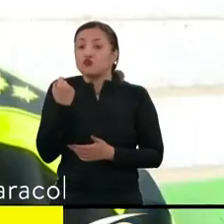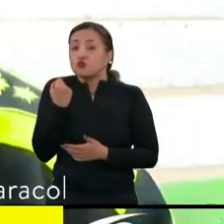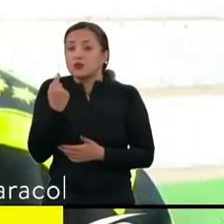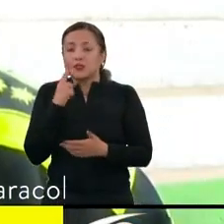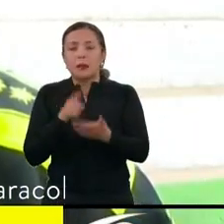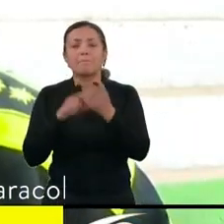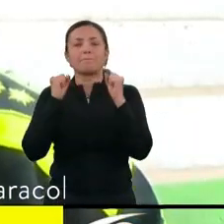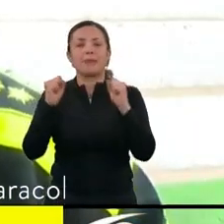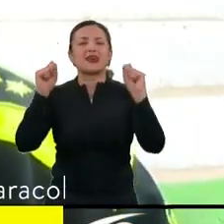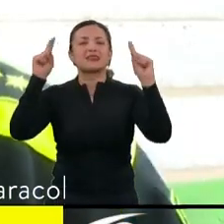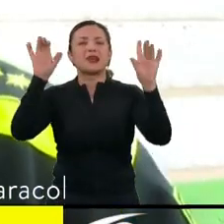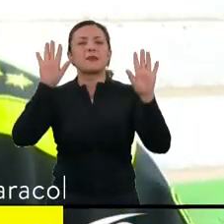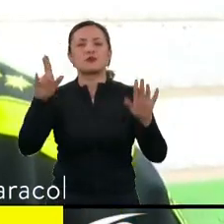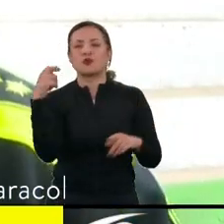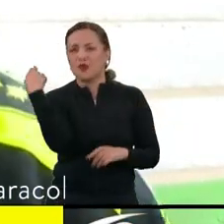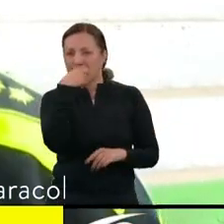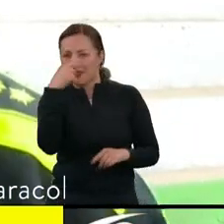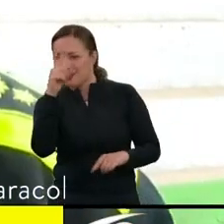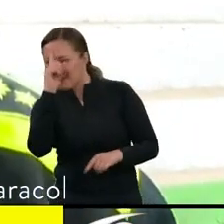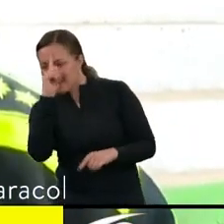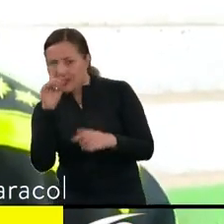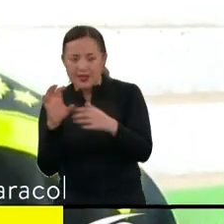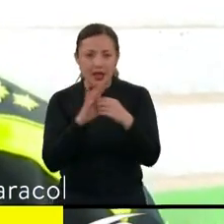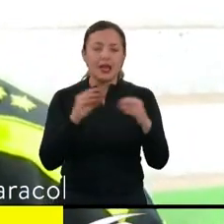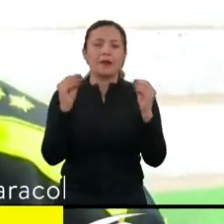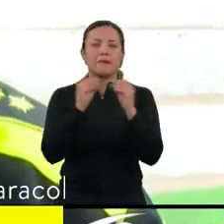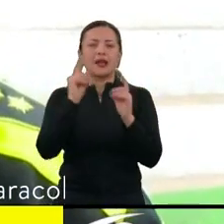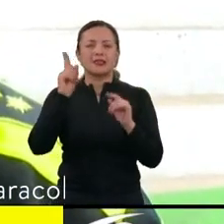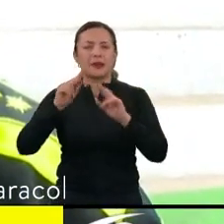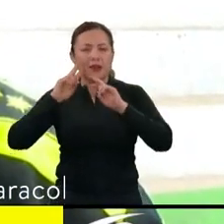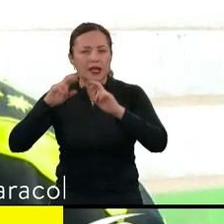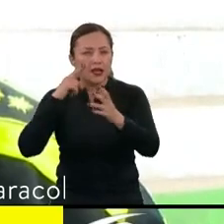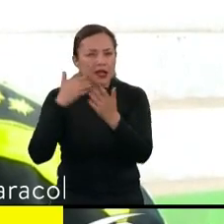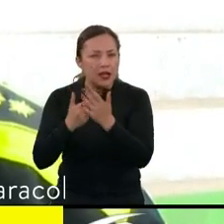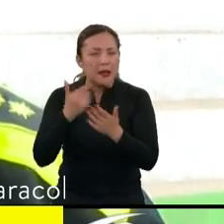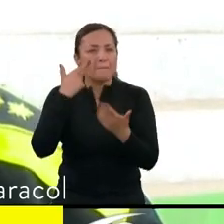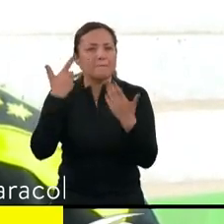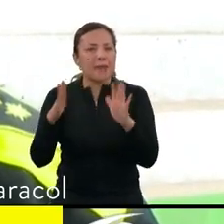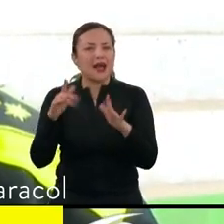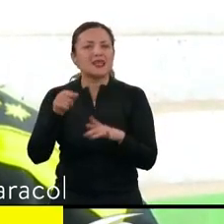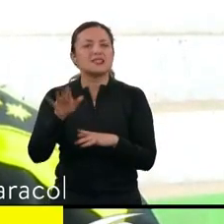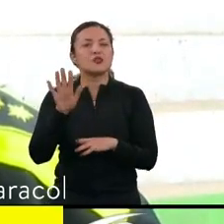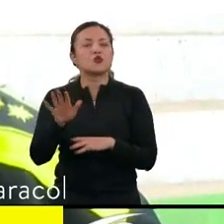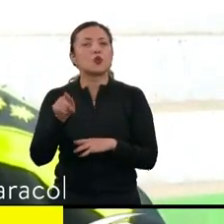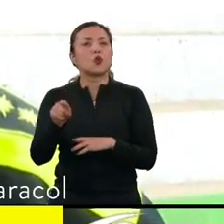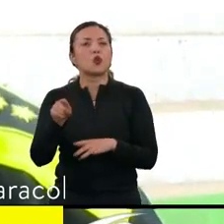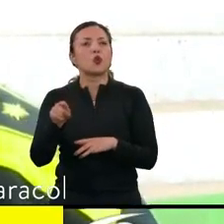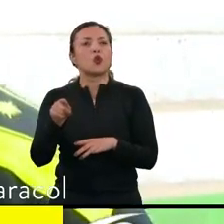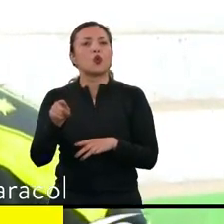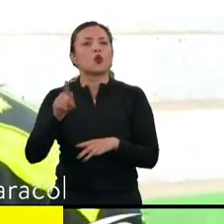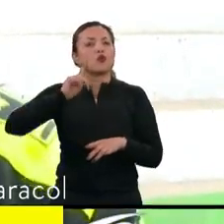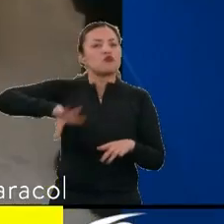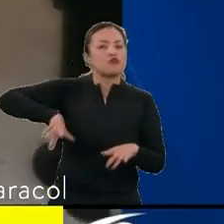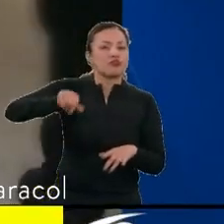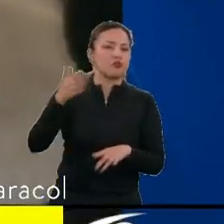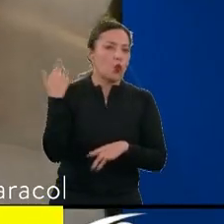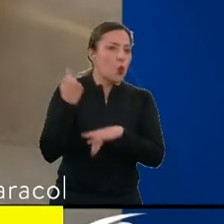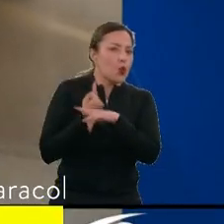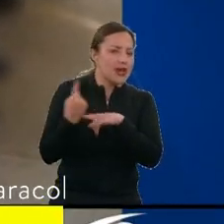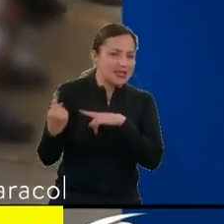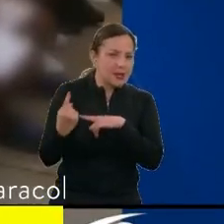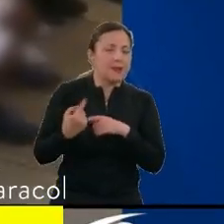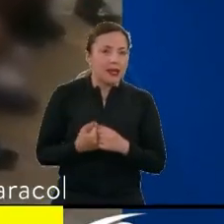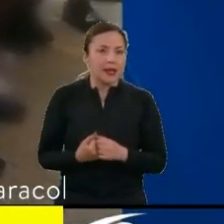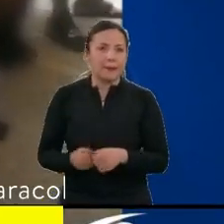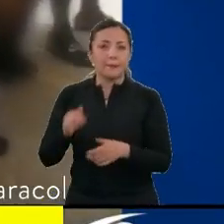tenido que ver con temas de estupefacientes y un caso que estamos verificando si estuvo de alguna manera vinculado a un tema de presunto hurto de la semana anterior. La